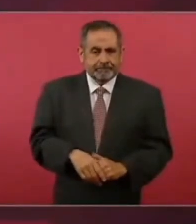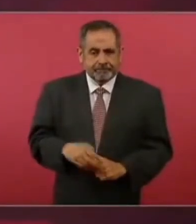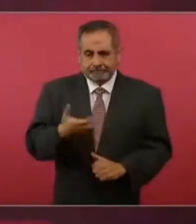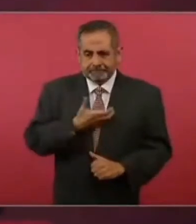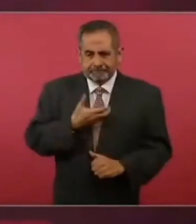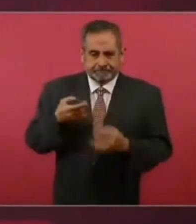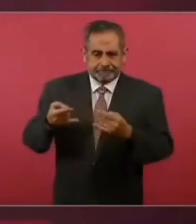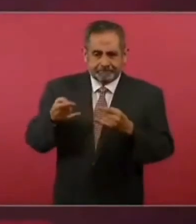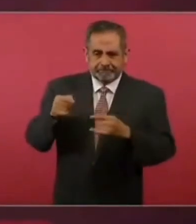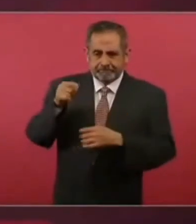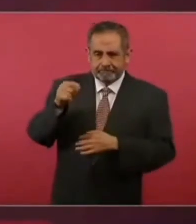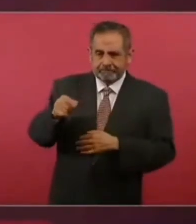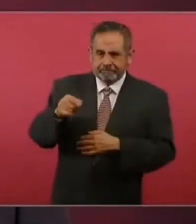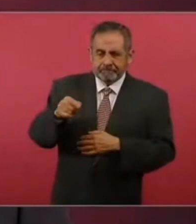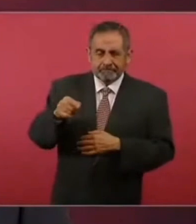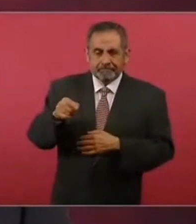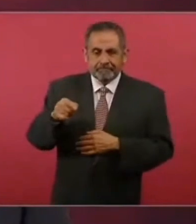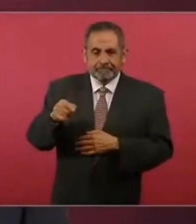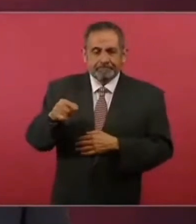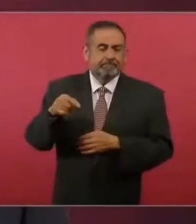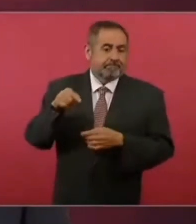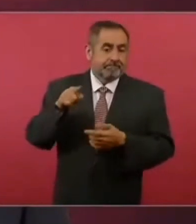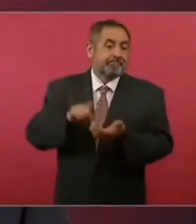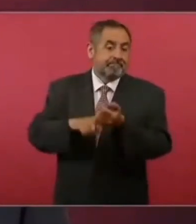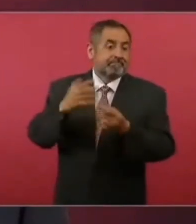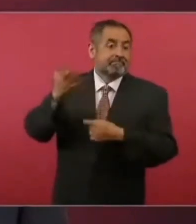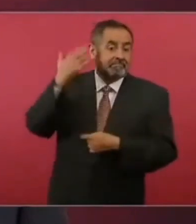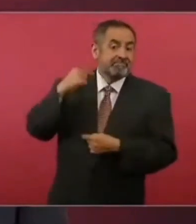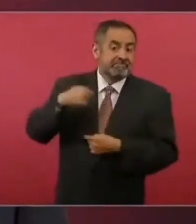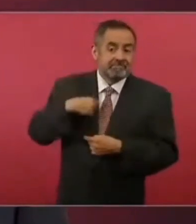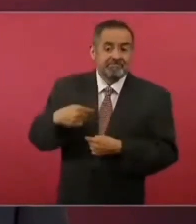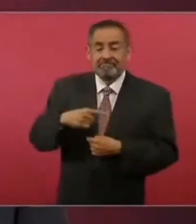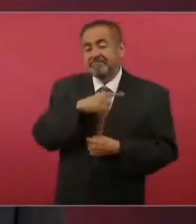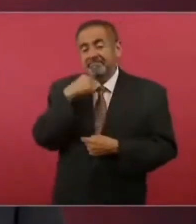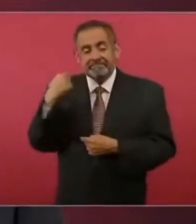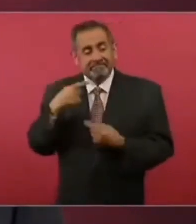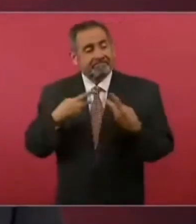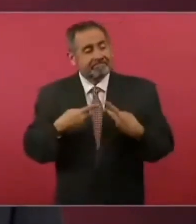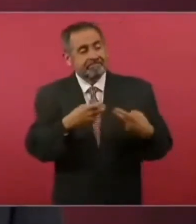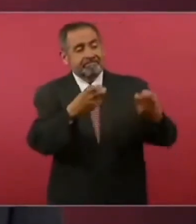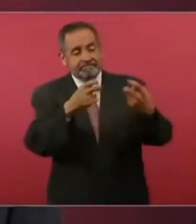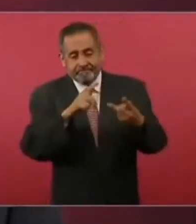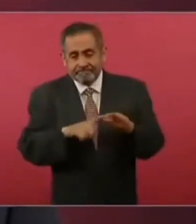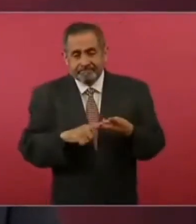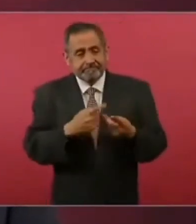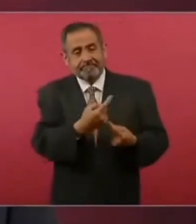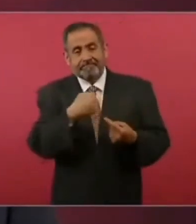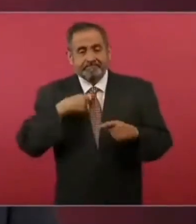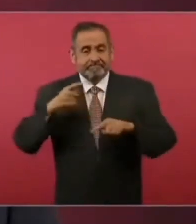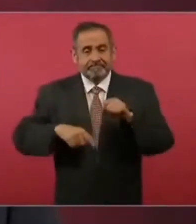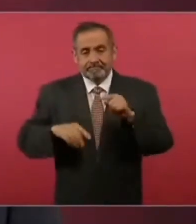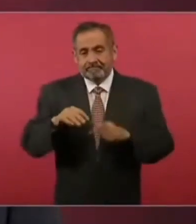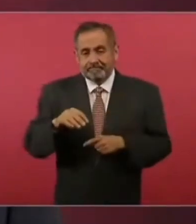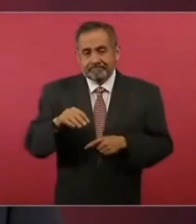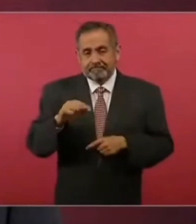hemos enfrentado los fraudes electorales, el desafuero,